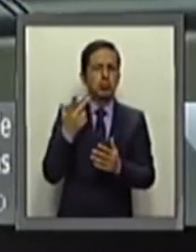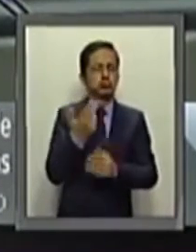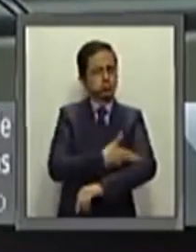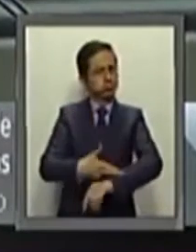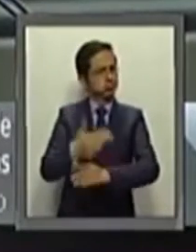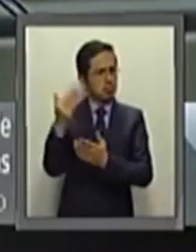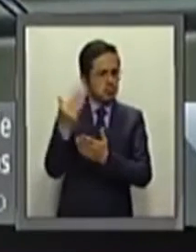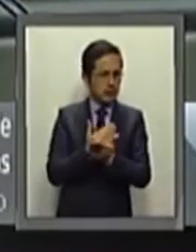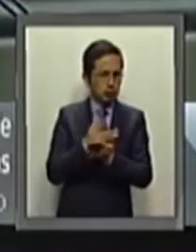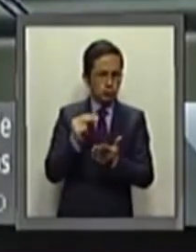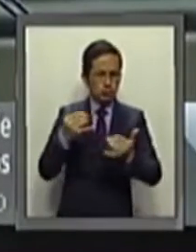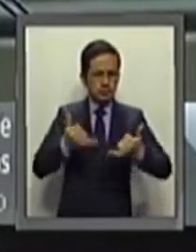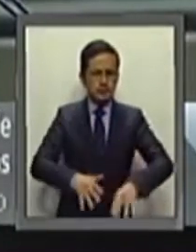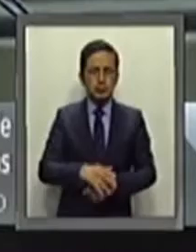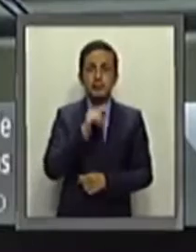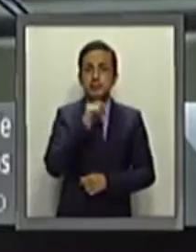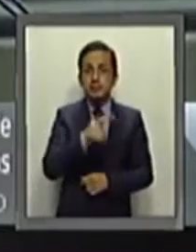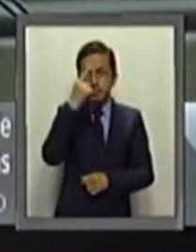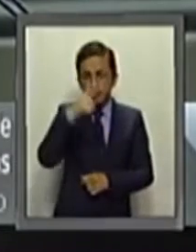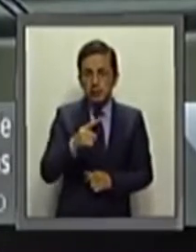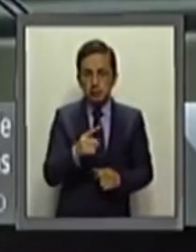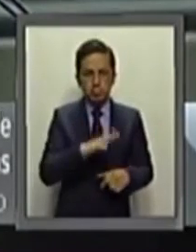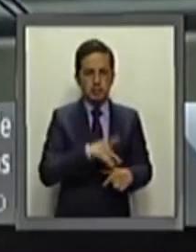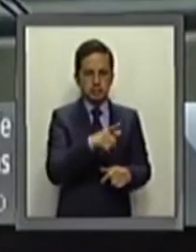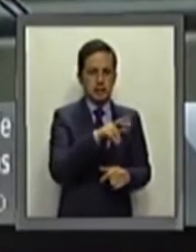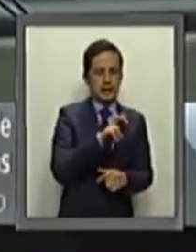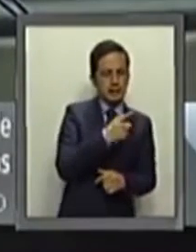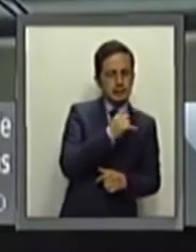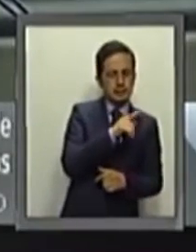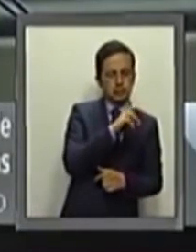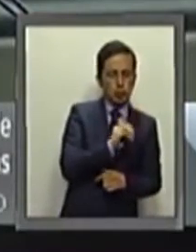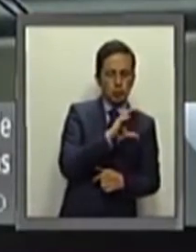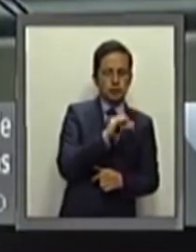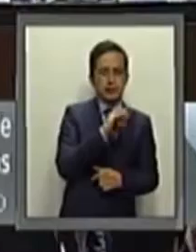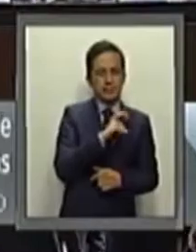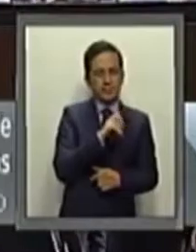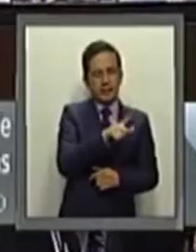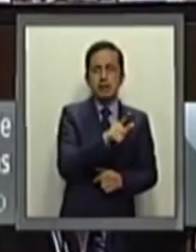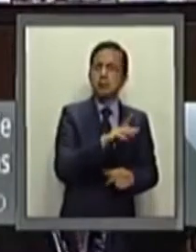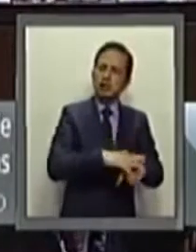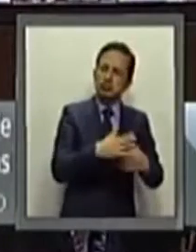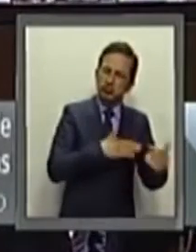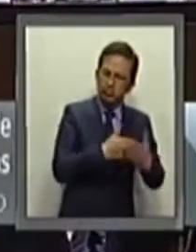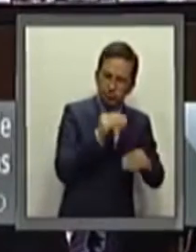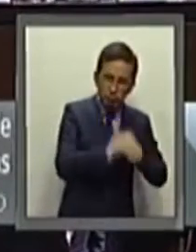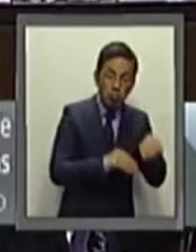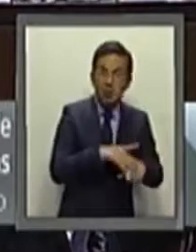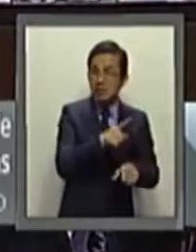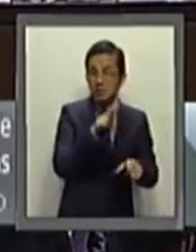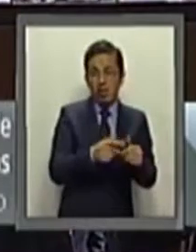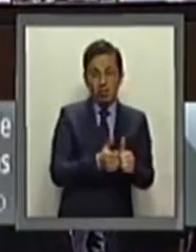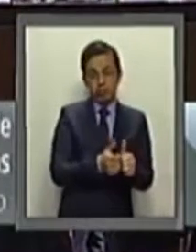así como a la modernización de los registros civiles de cada entidad, que se encuentran inmersos en un rezago